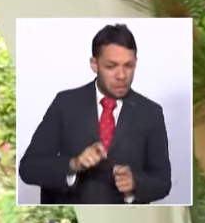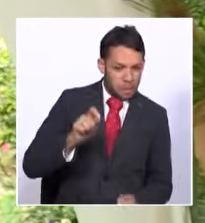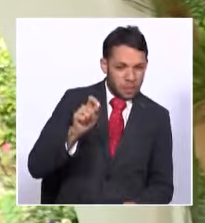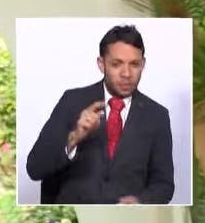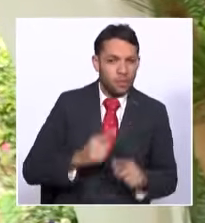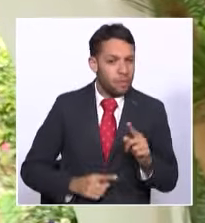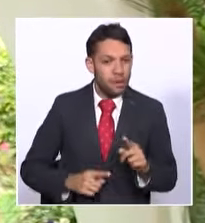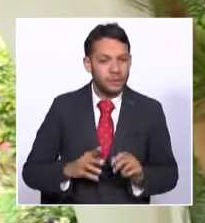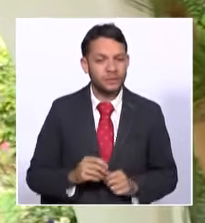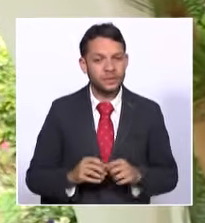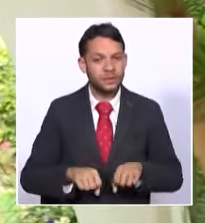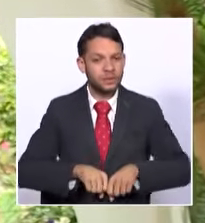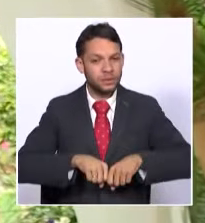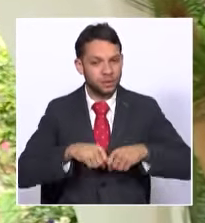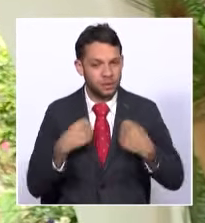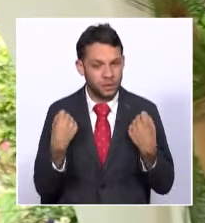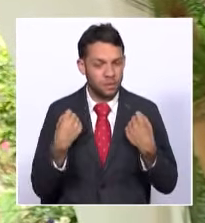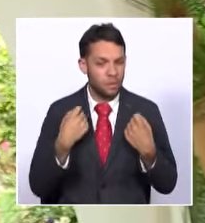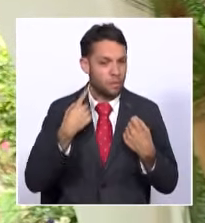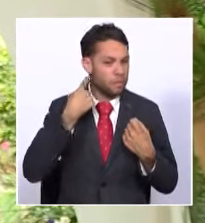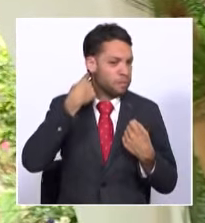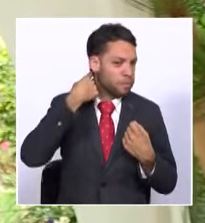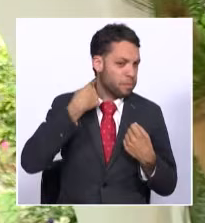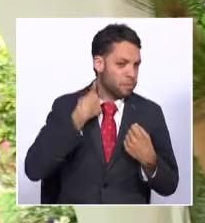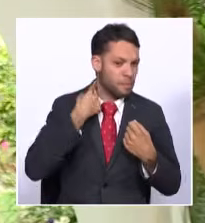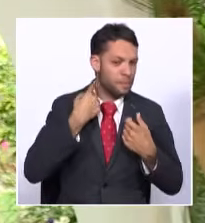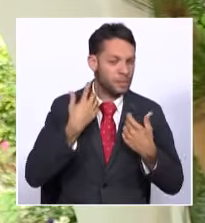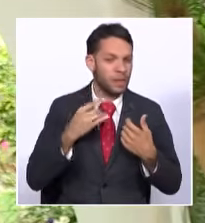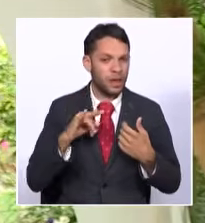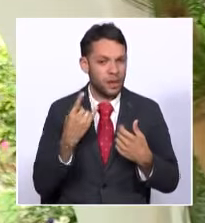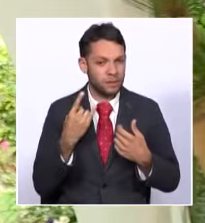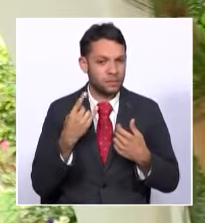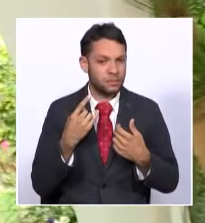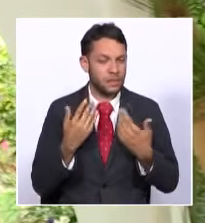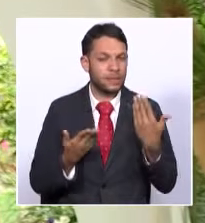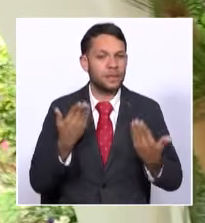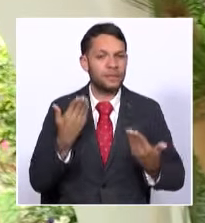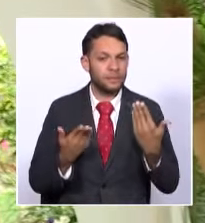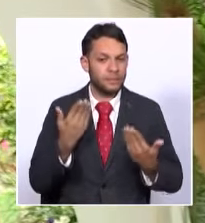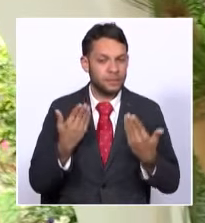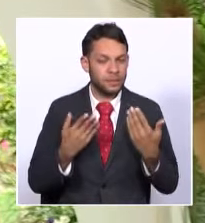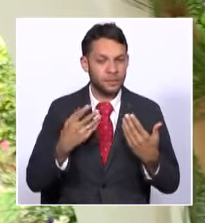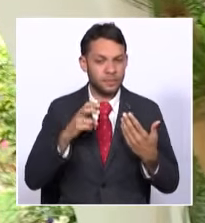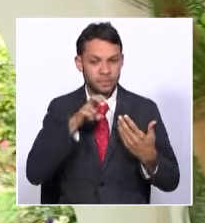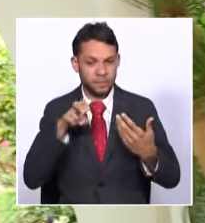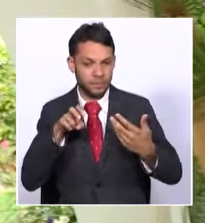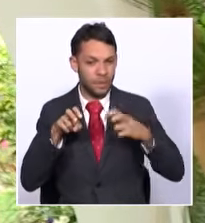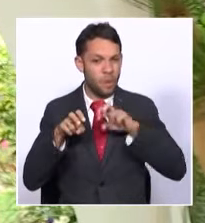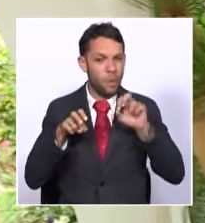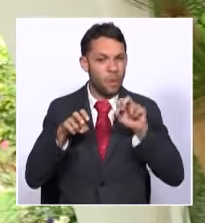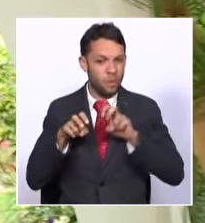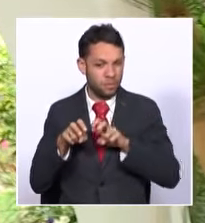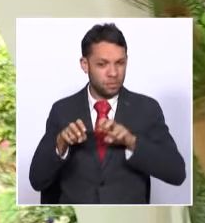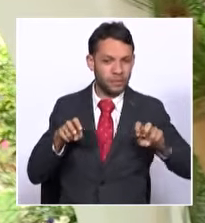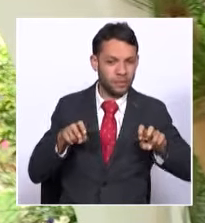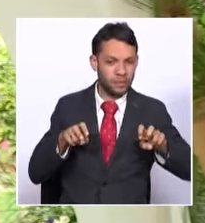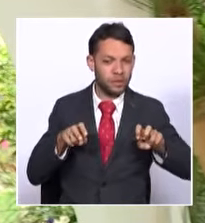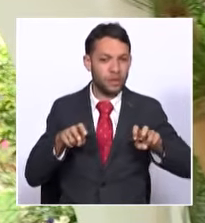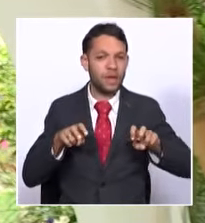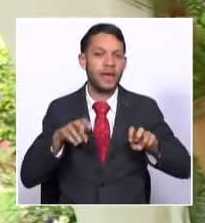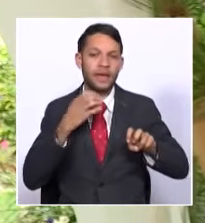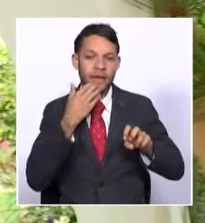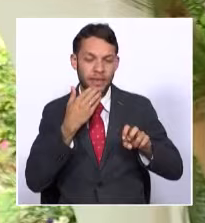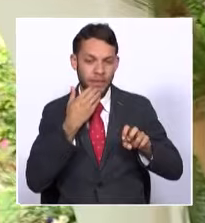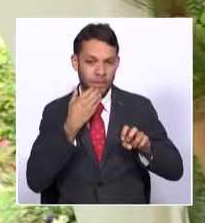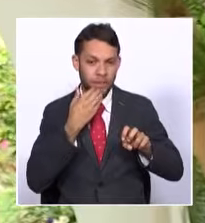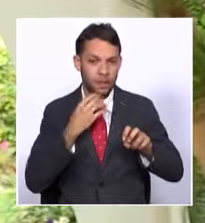Cuando hay lesión de alguno de nuestros hemisferios, se manifiesta en el otro lado, es decir, una lesión del